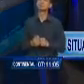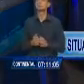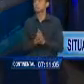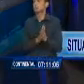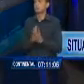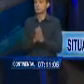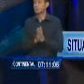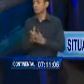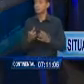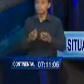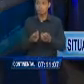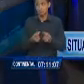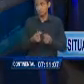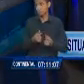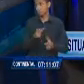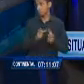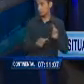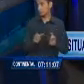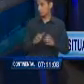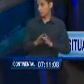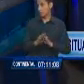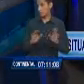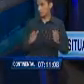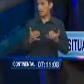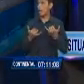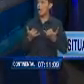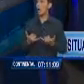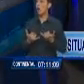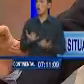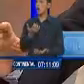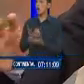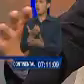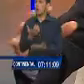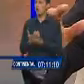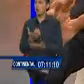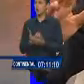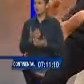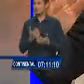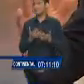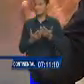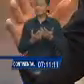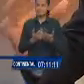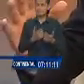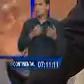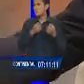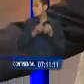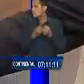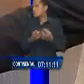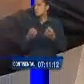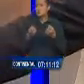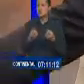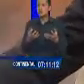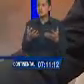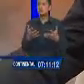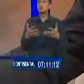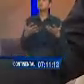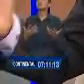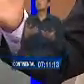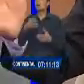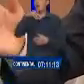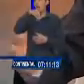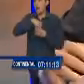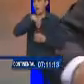capitalistas solamente, ¿no? Pero ahora la economía se mueve en una gran medida por el